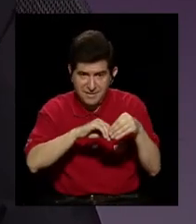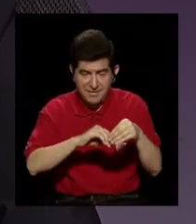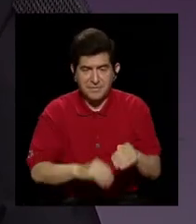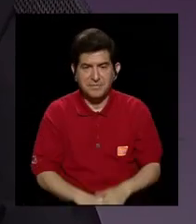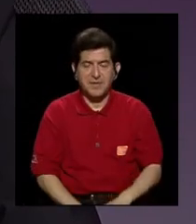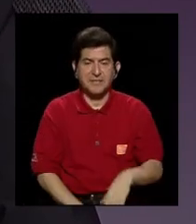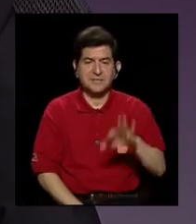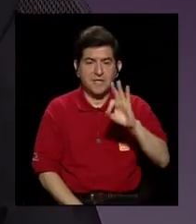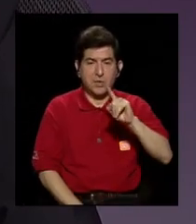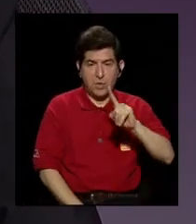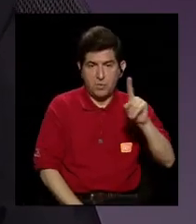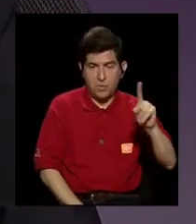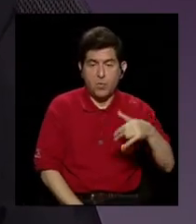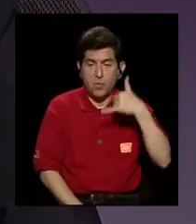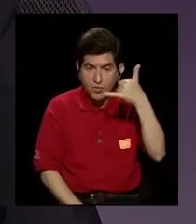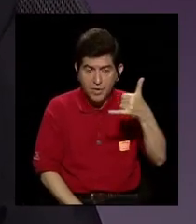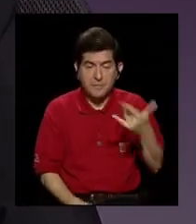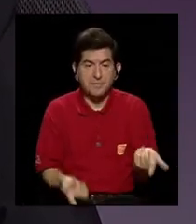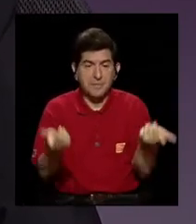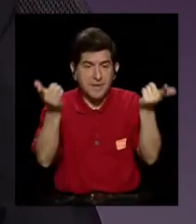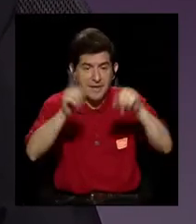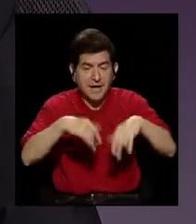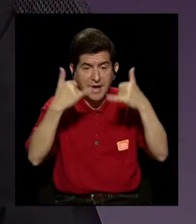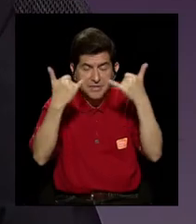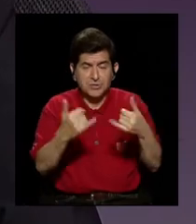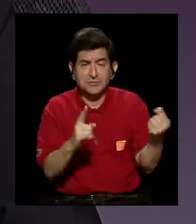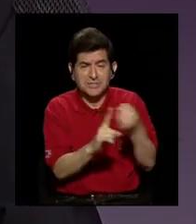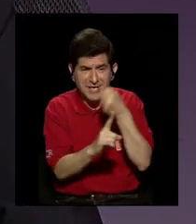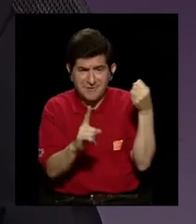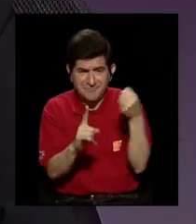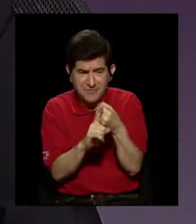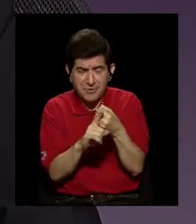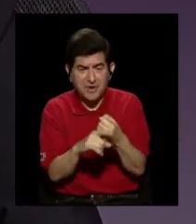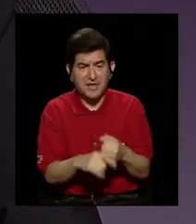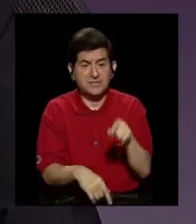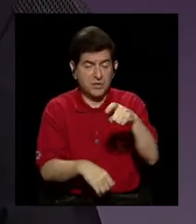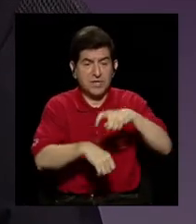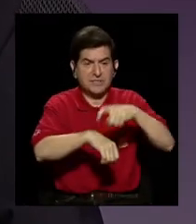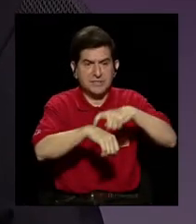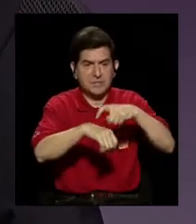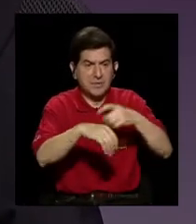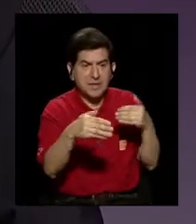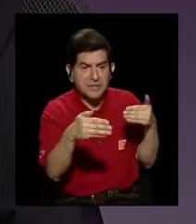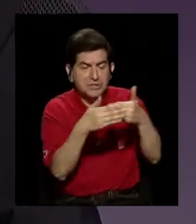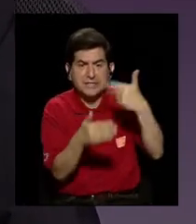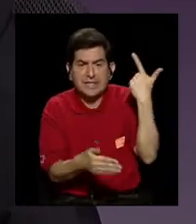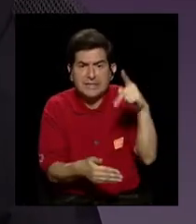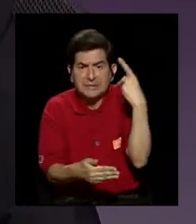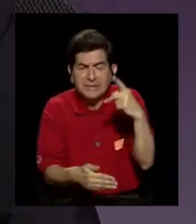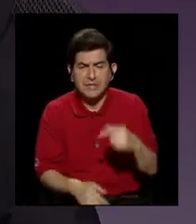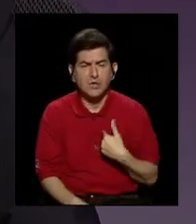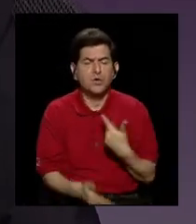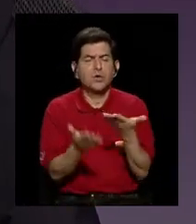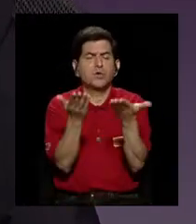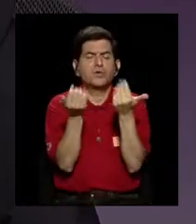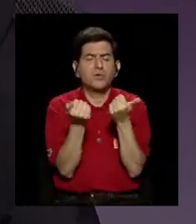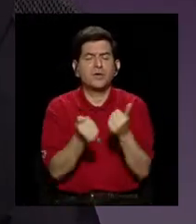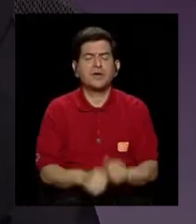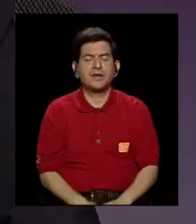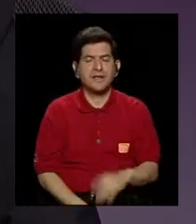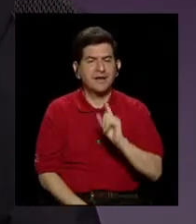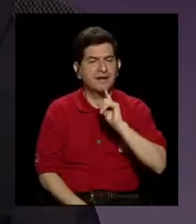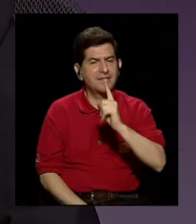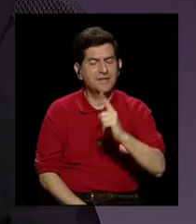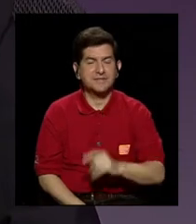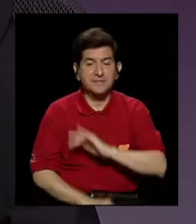al 911 en los casos que ya son de la violencia, que ya está inminente, el peligro inminente, yo quisiera hacer un comercial y decirle